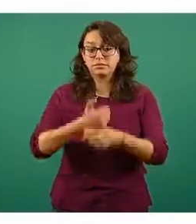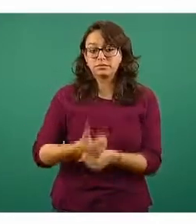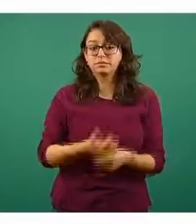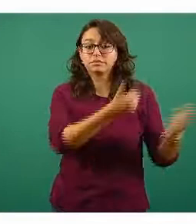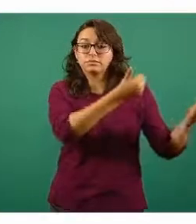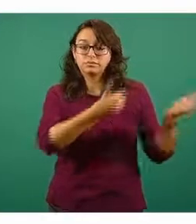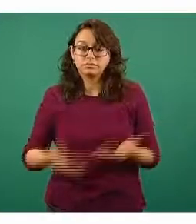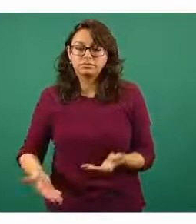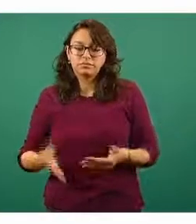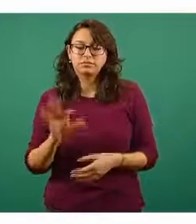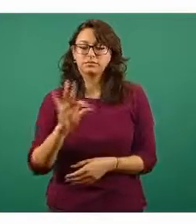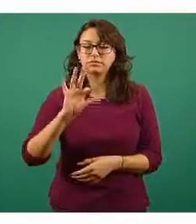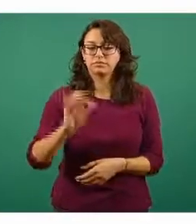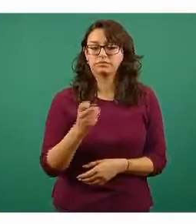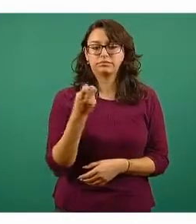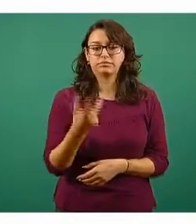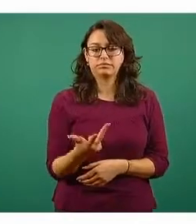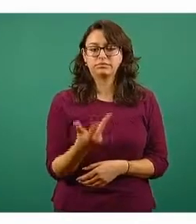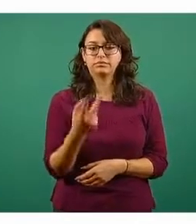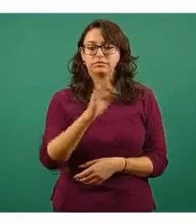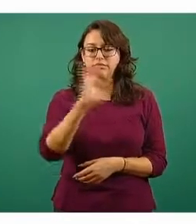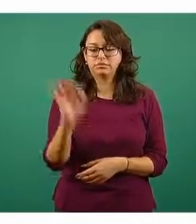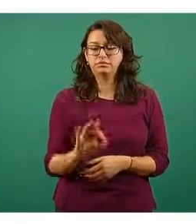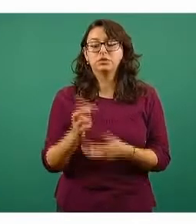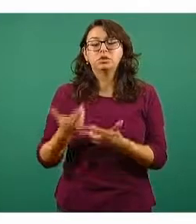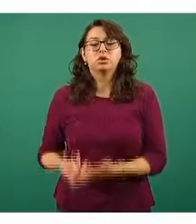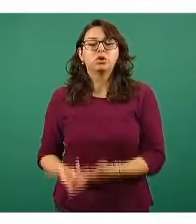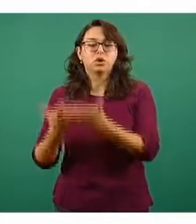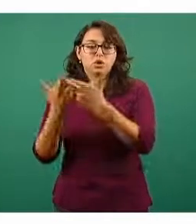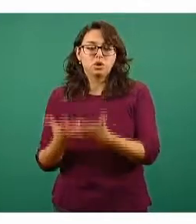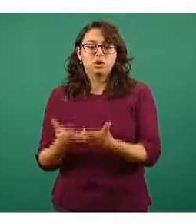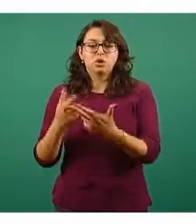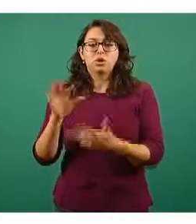reciente, restando 42% de ese embarque de